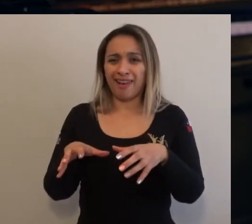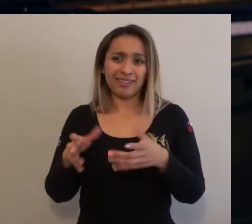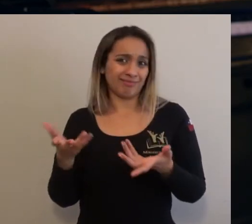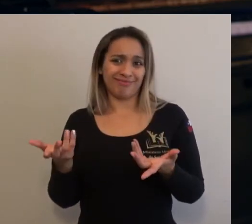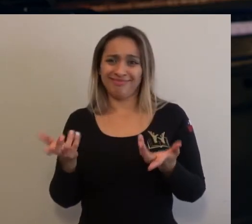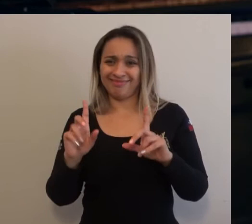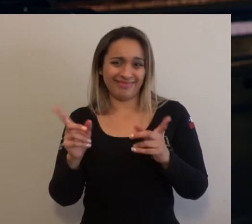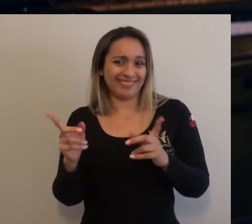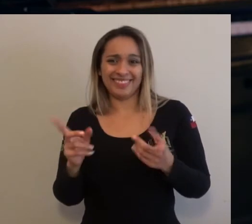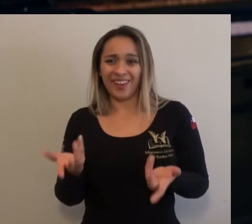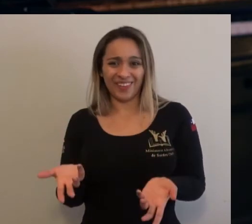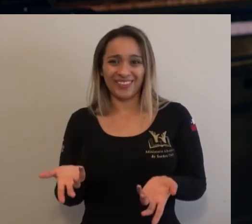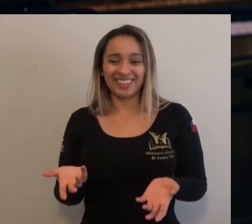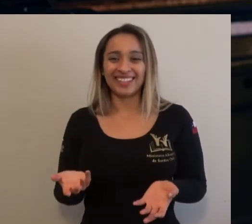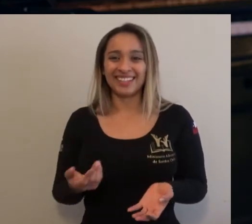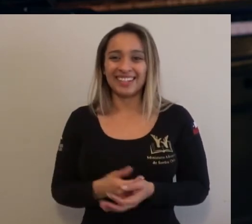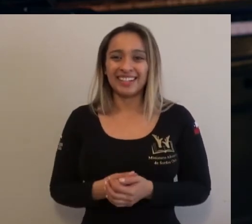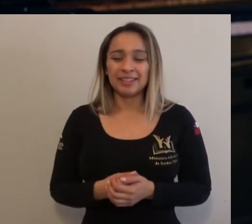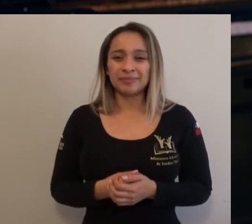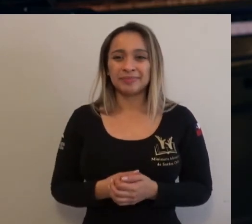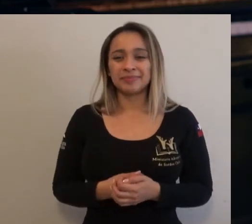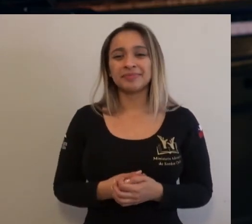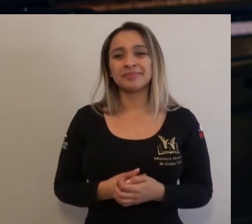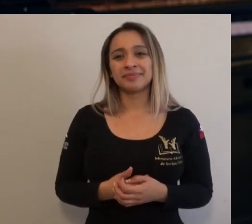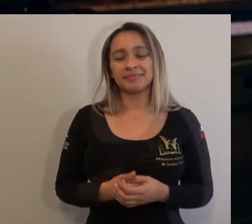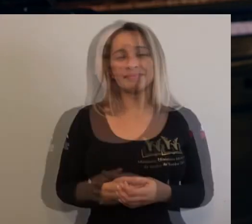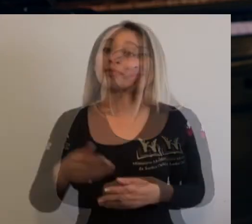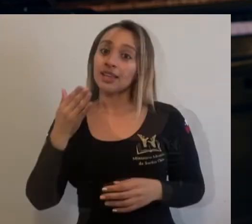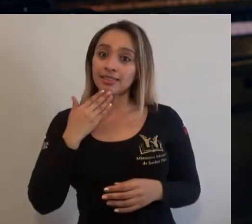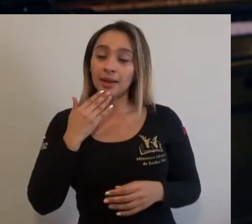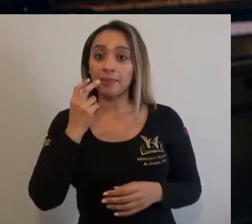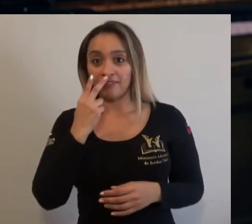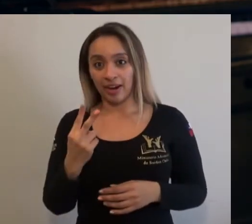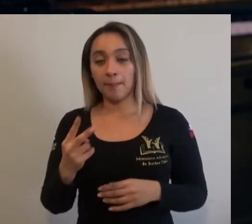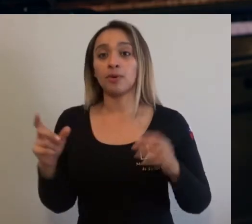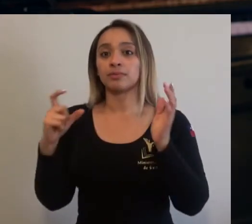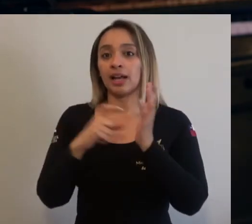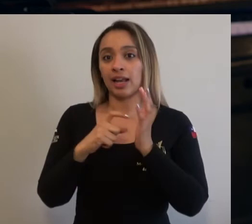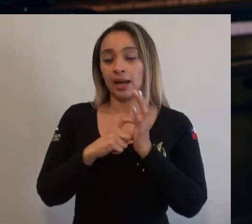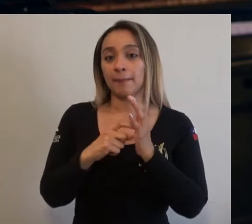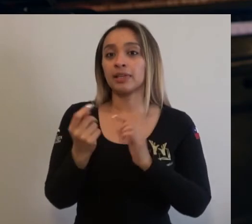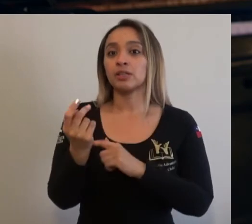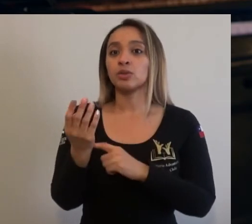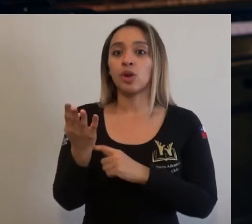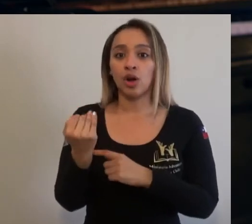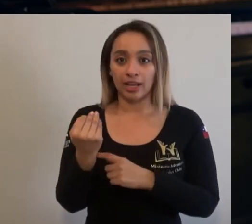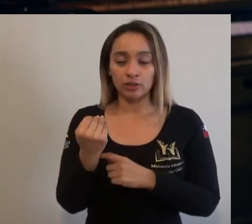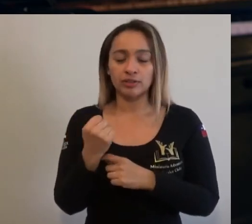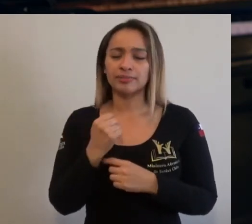animalito, y entonces vamos a ayudar a que pueda beber agua. También en el capítulo